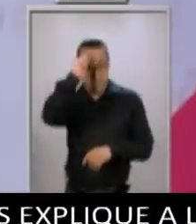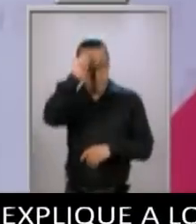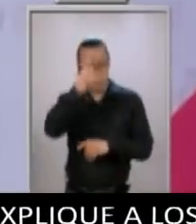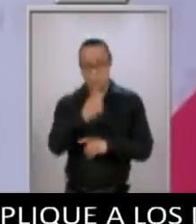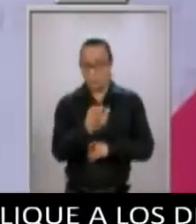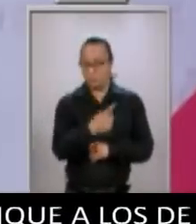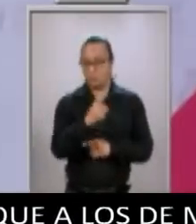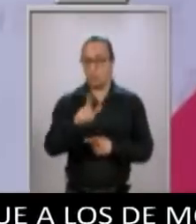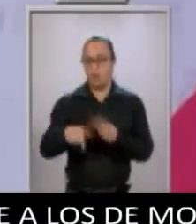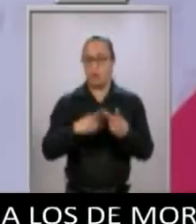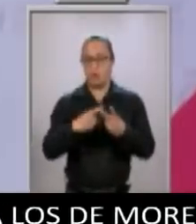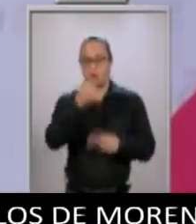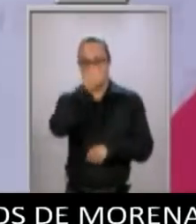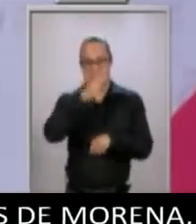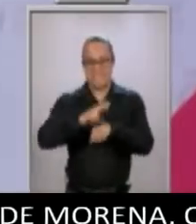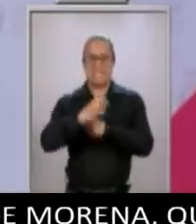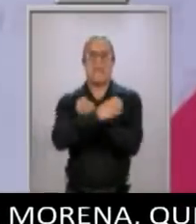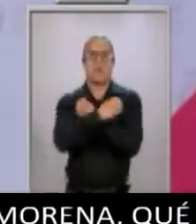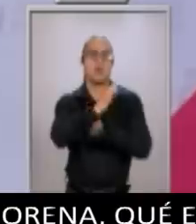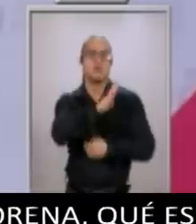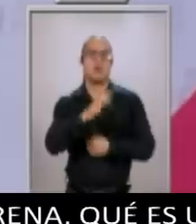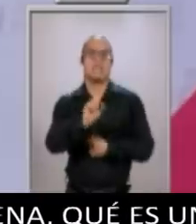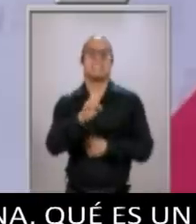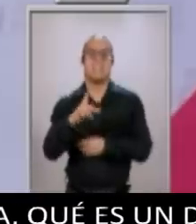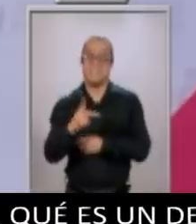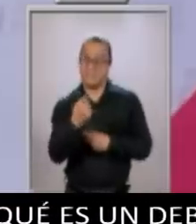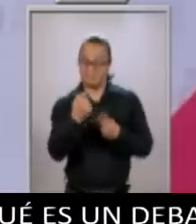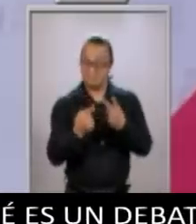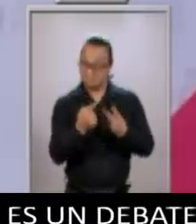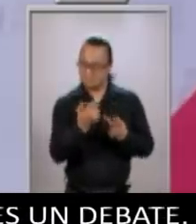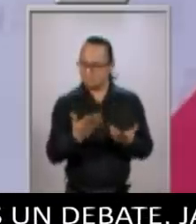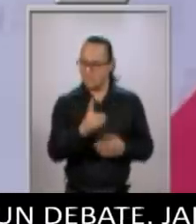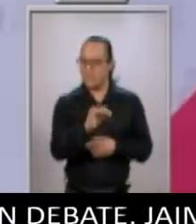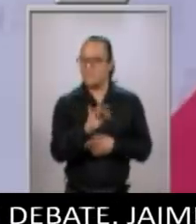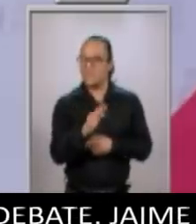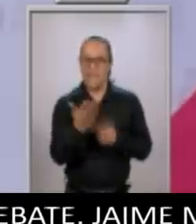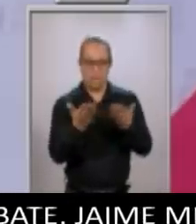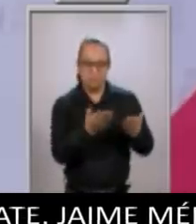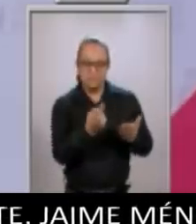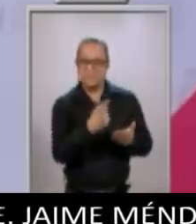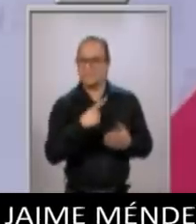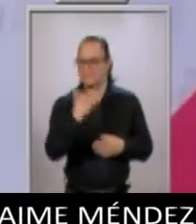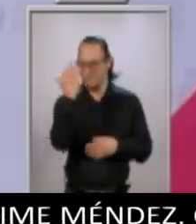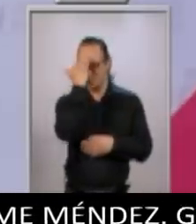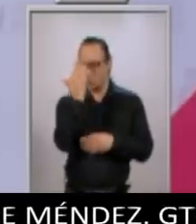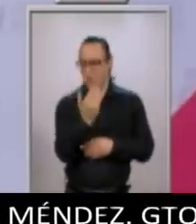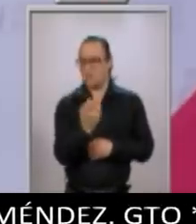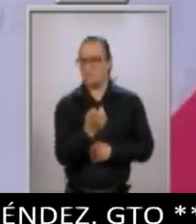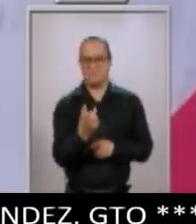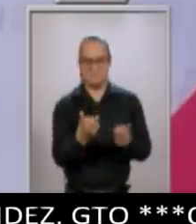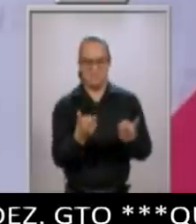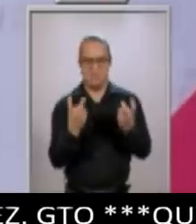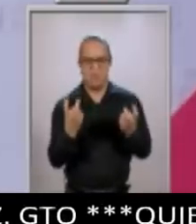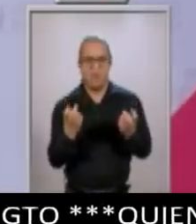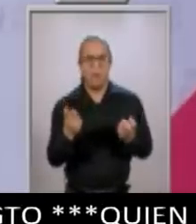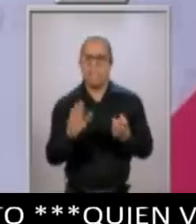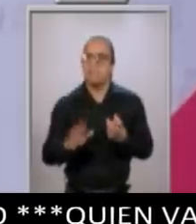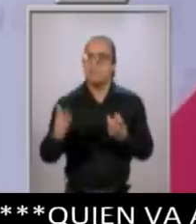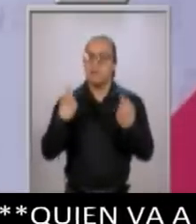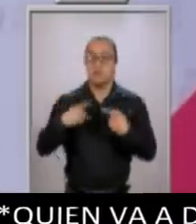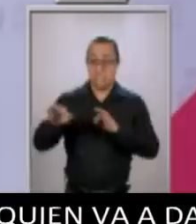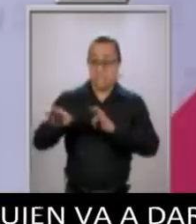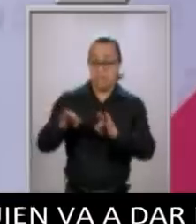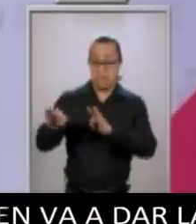con los consejeros electorales del IEM, en donde se pusieron de acuerdo en el formato, y el formato se siguió al pie de la